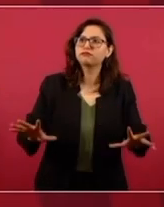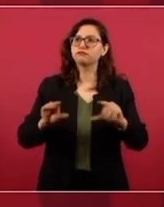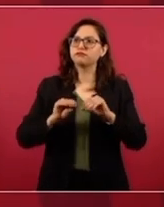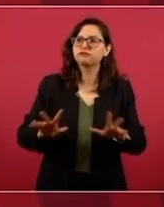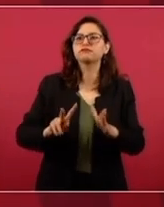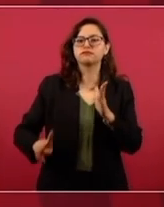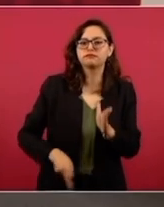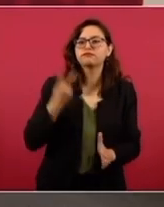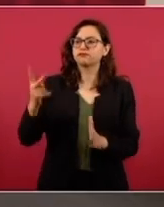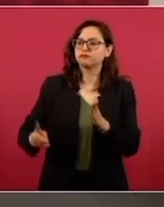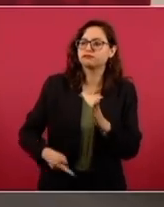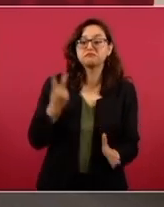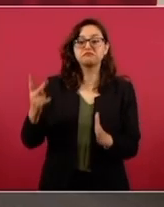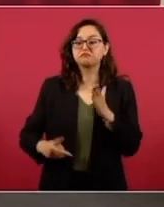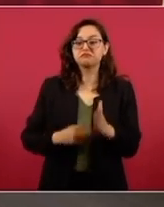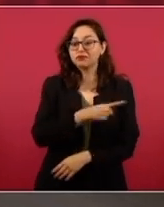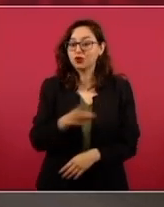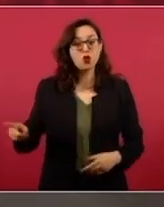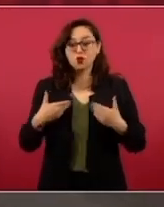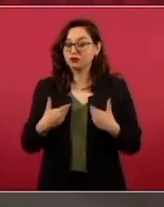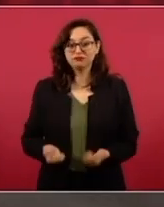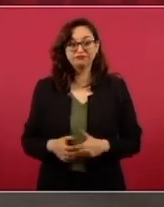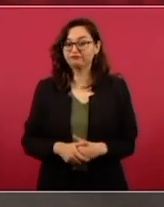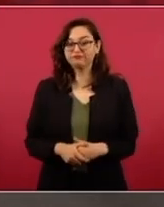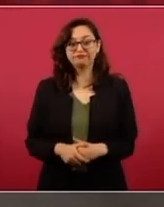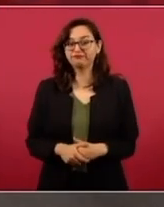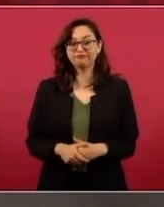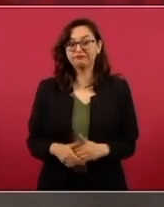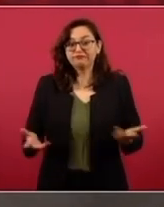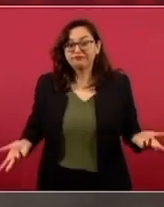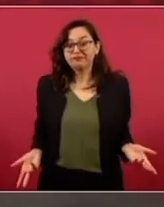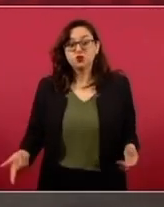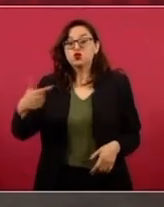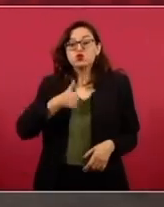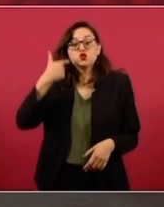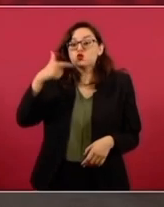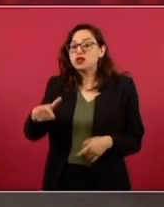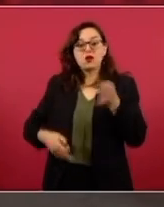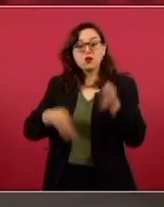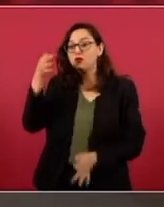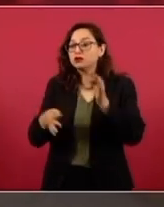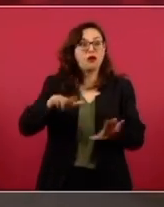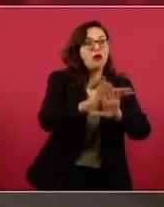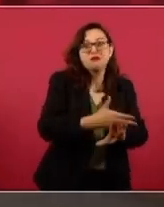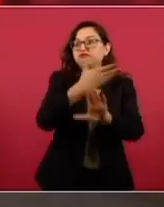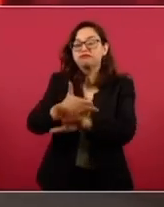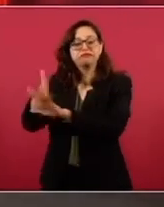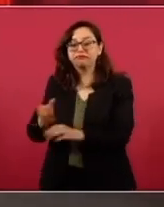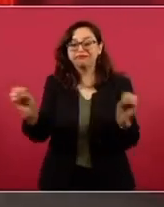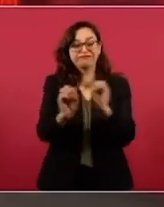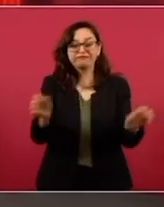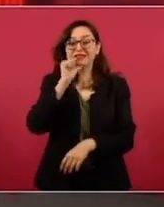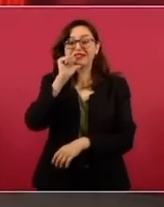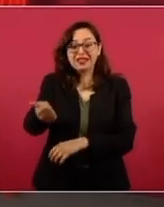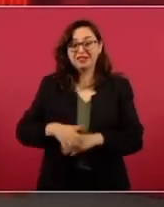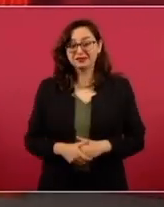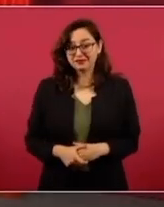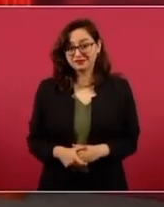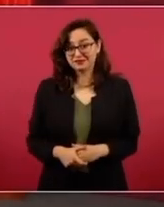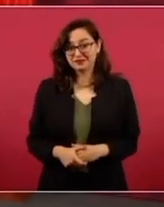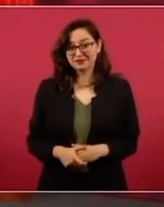el planteamiento nuestro es no perseguir a nadie mi